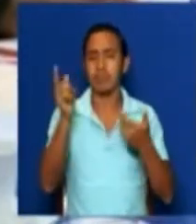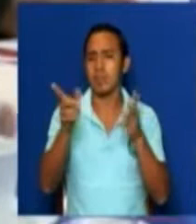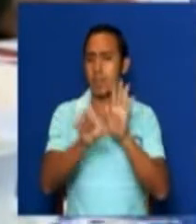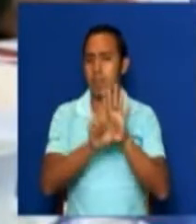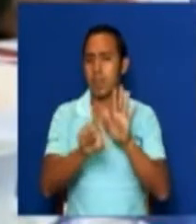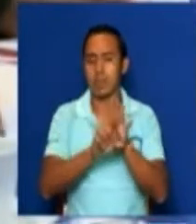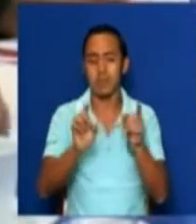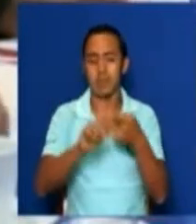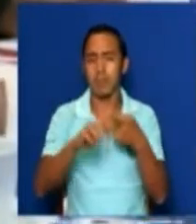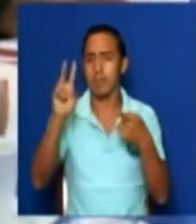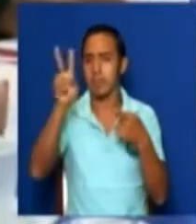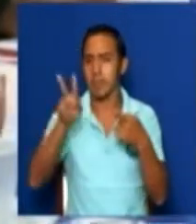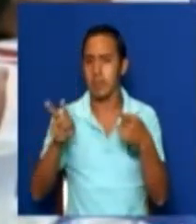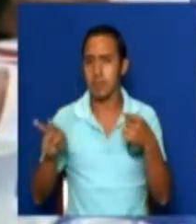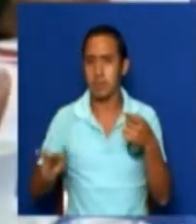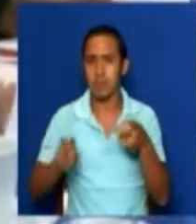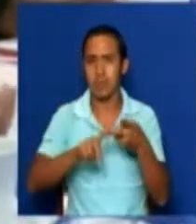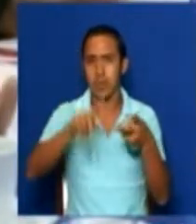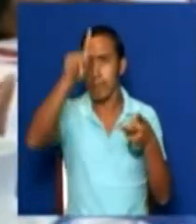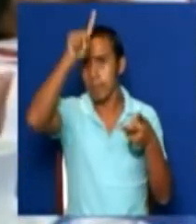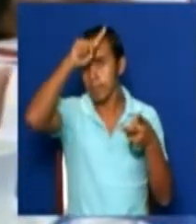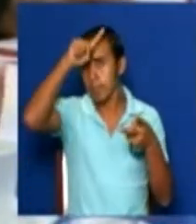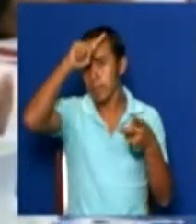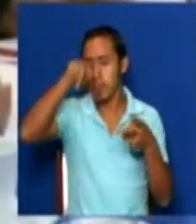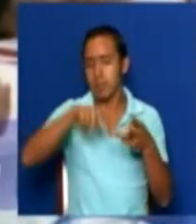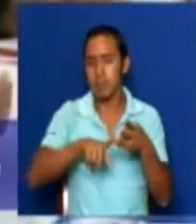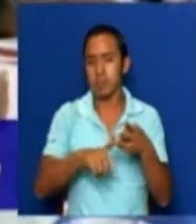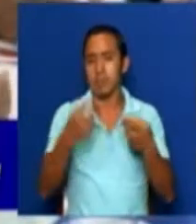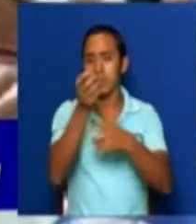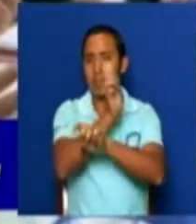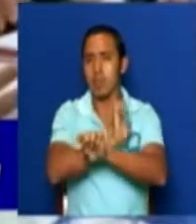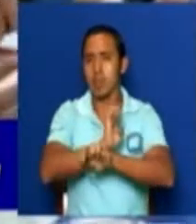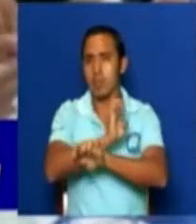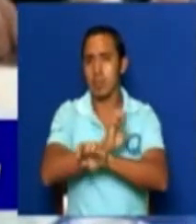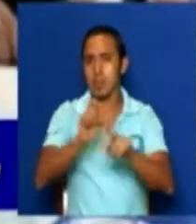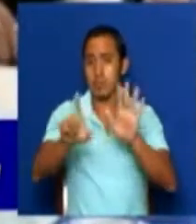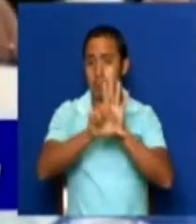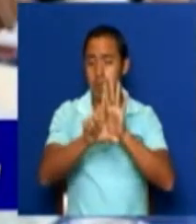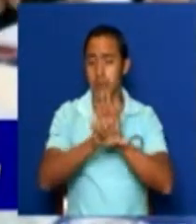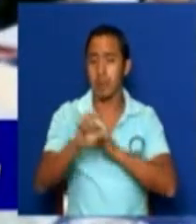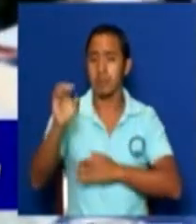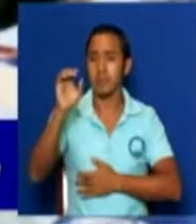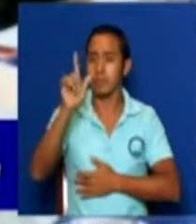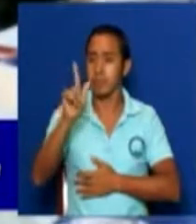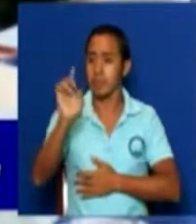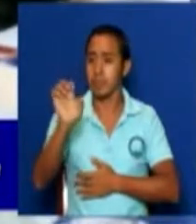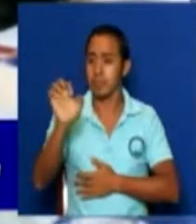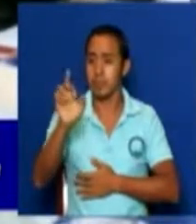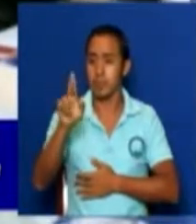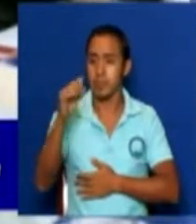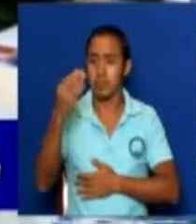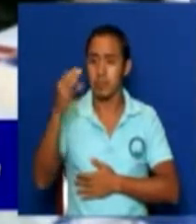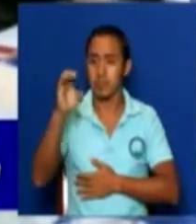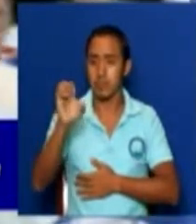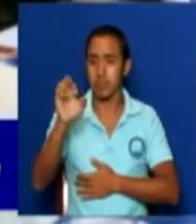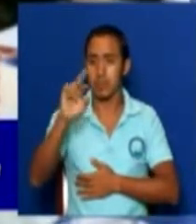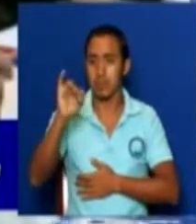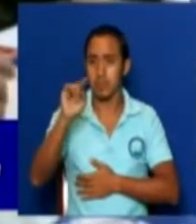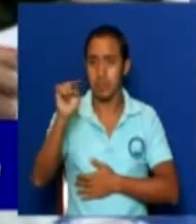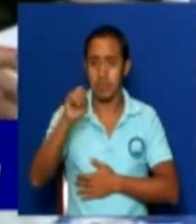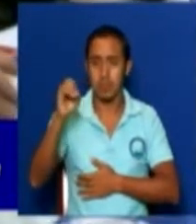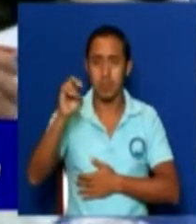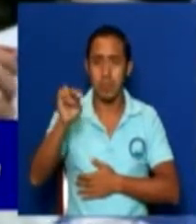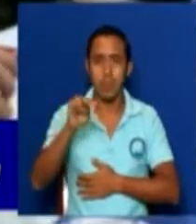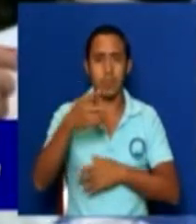y Ecuador, donde la ley de tercerización ha sido clasificada en lo sustantivo, en lo no